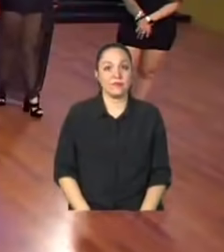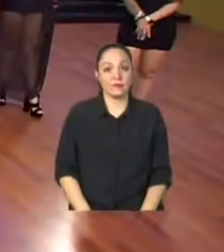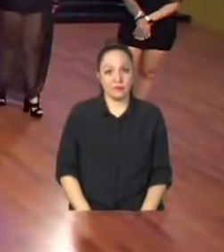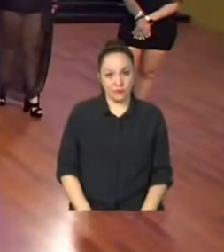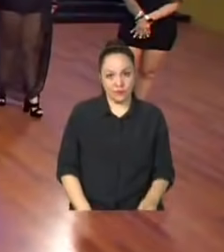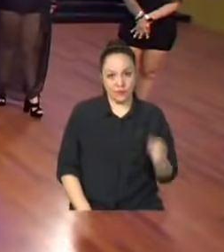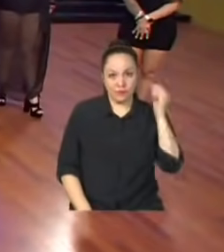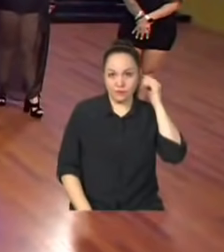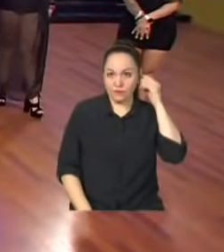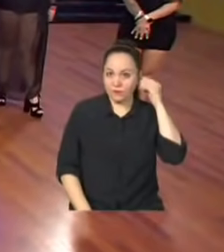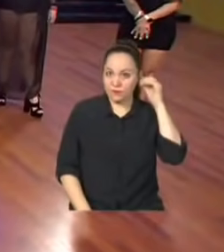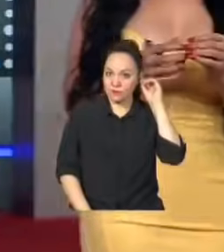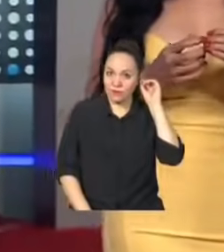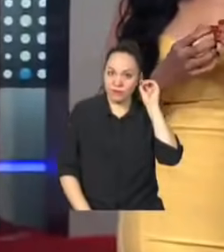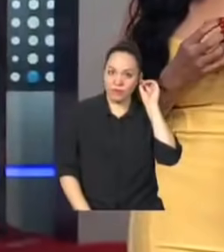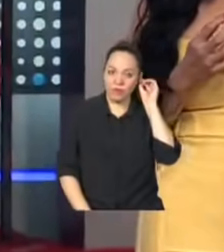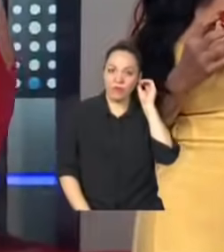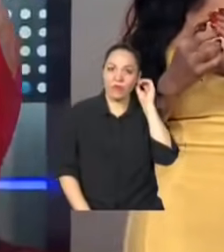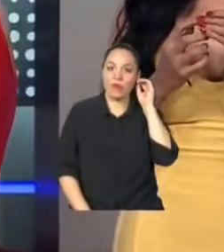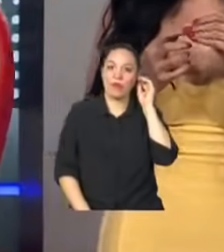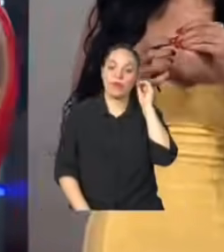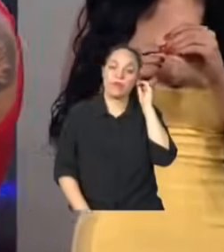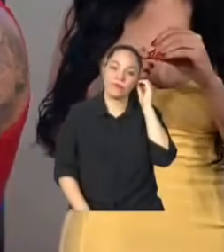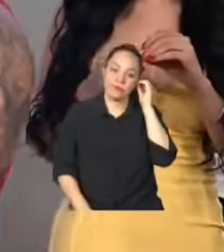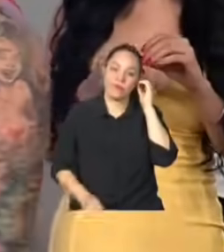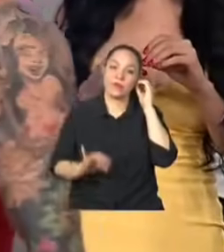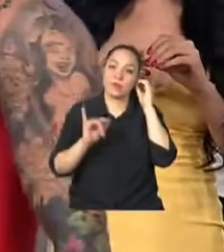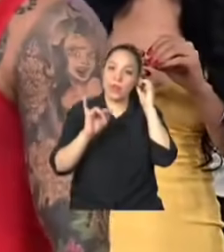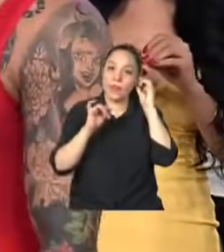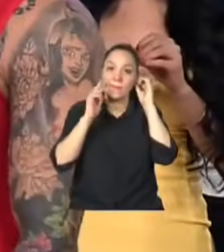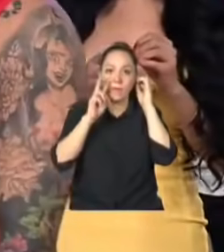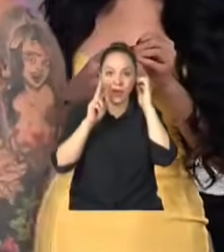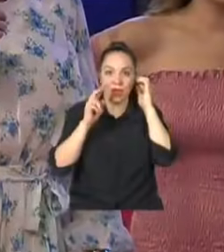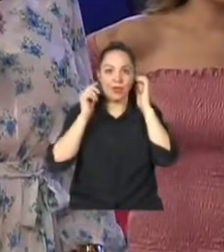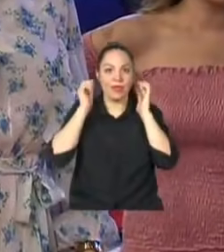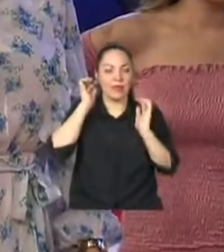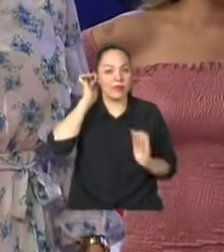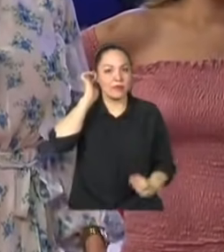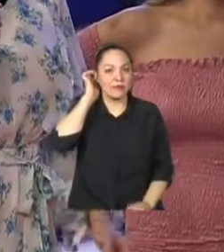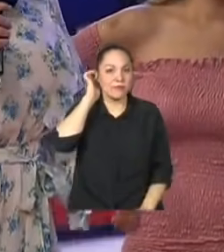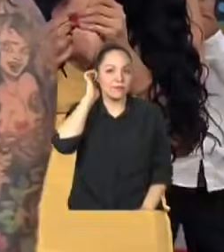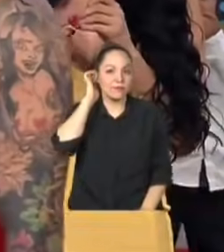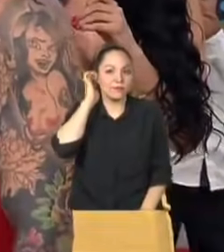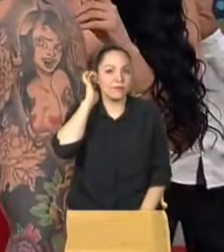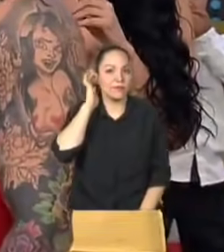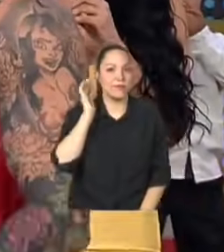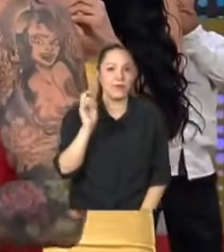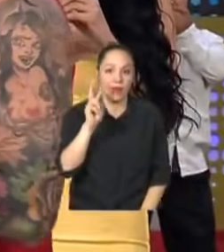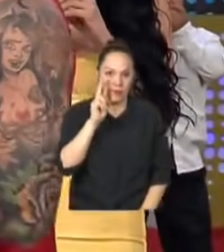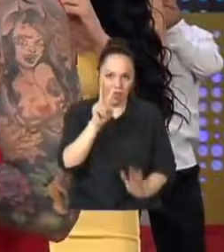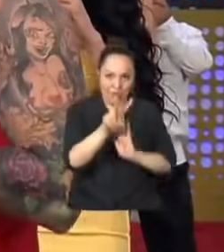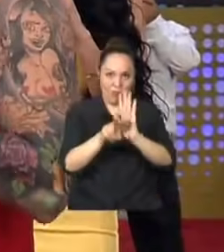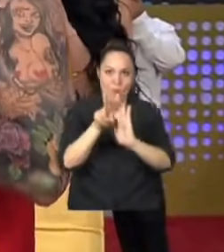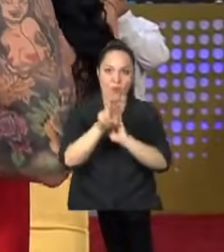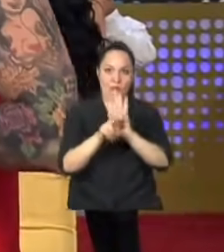¿Qué? Sí, de hecho, yo tengo un video. ¿Sí o no? Sí. ¿Sí? ¿Para qué? ¿Pasa el video? Pásalo.